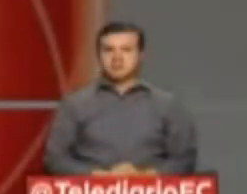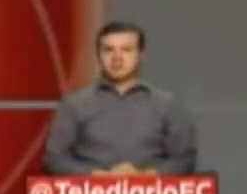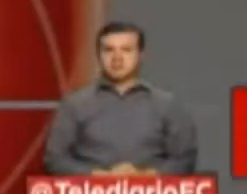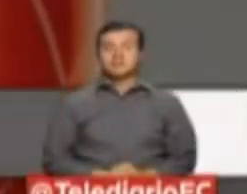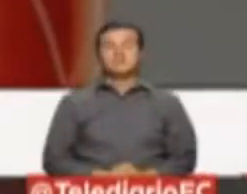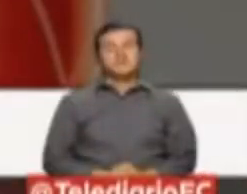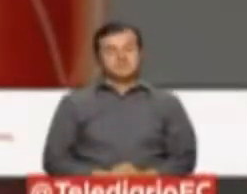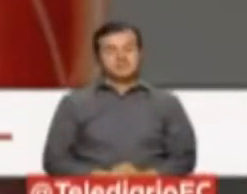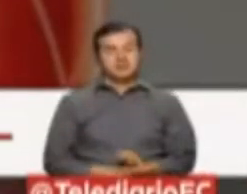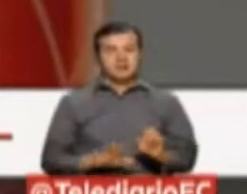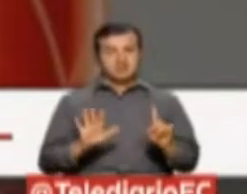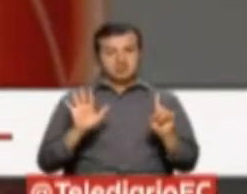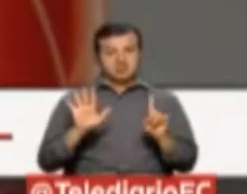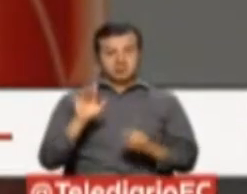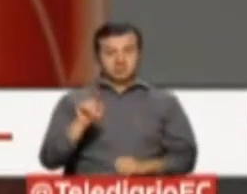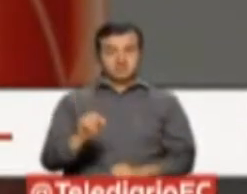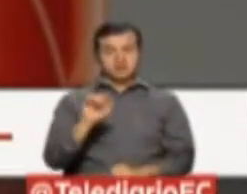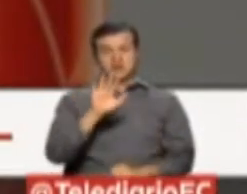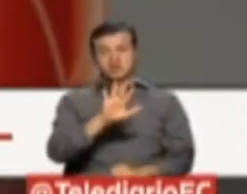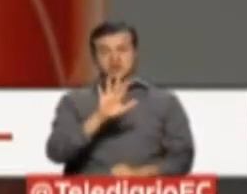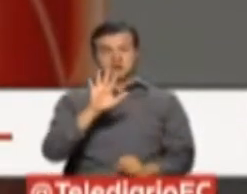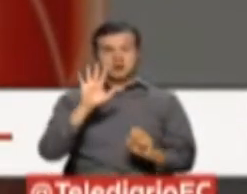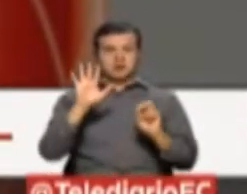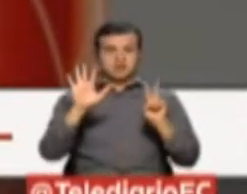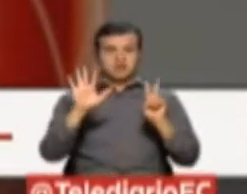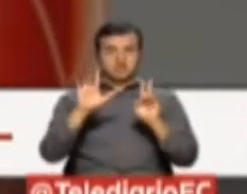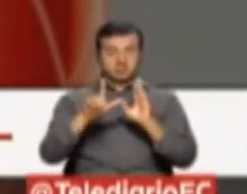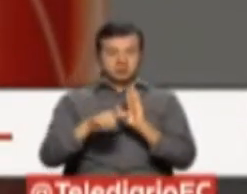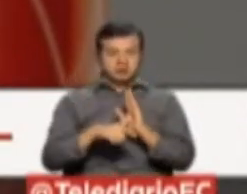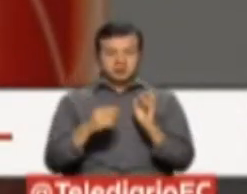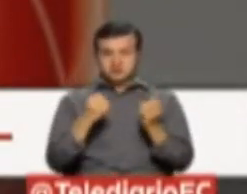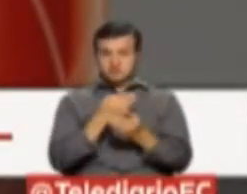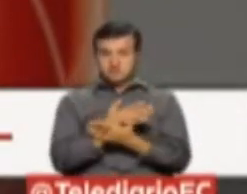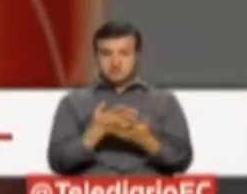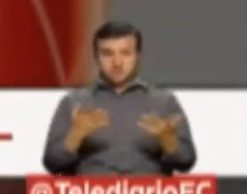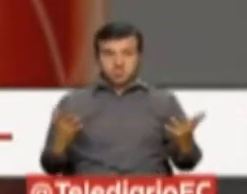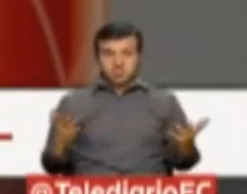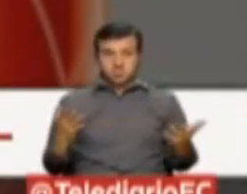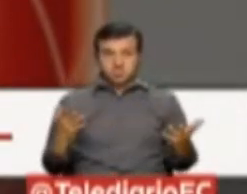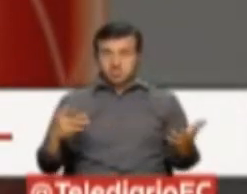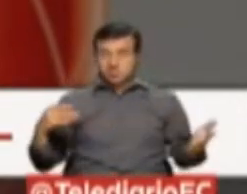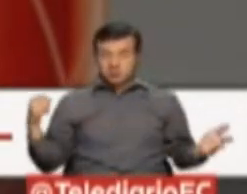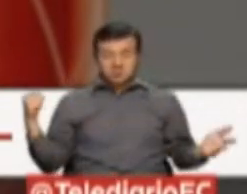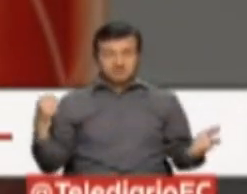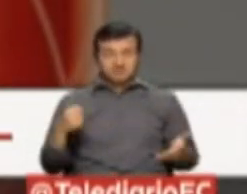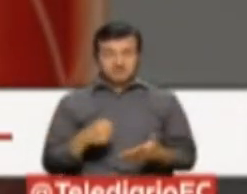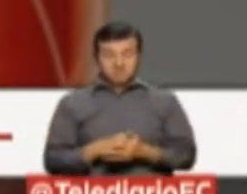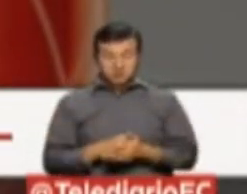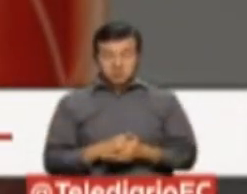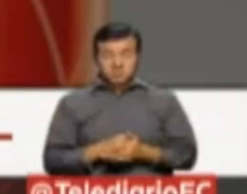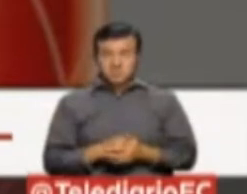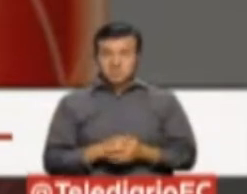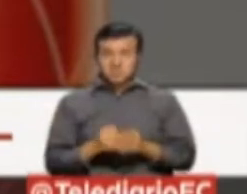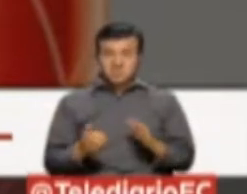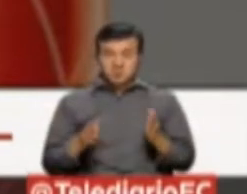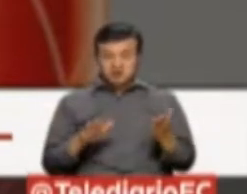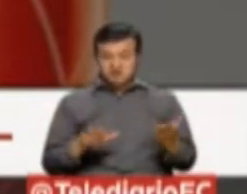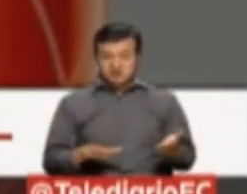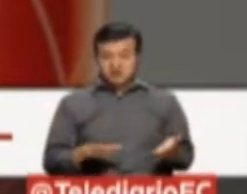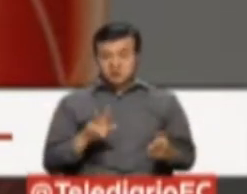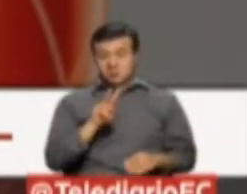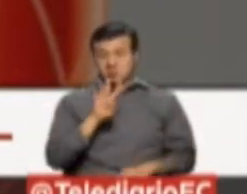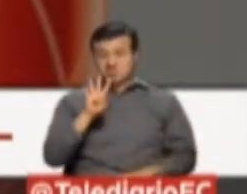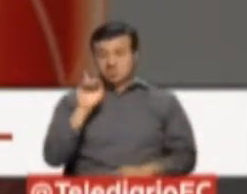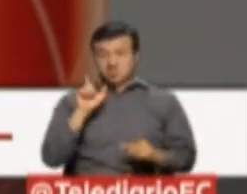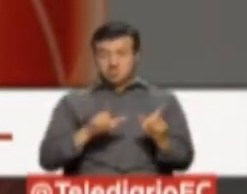son las 6 de la mañana con 57 minutos del siniestro que produjo la muerte de